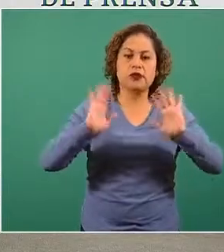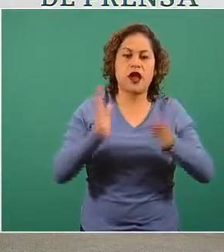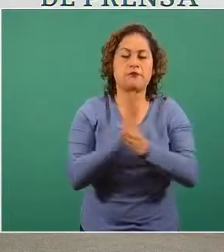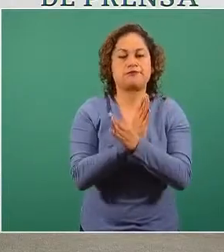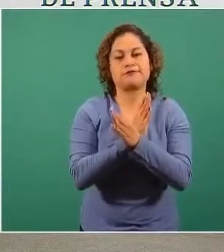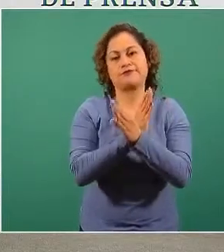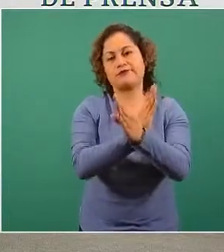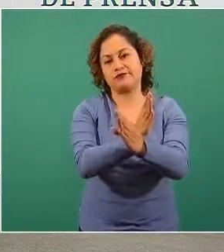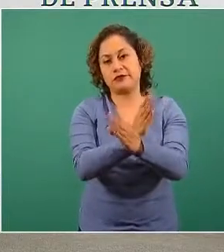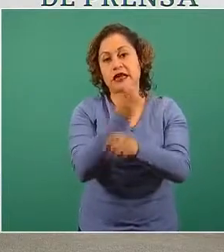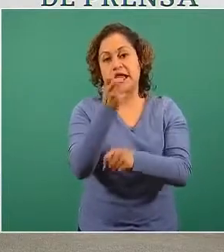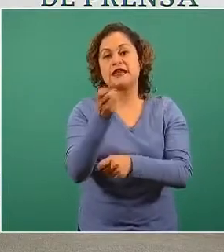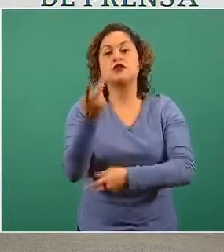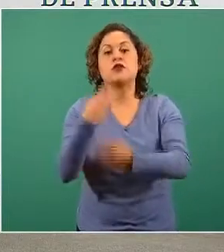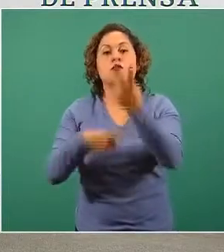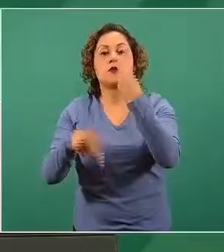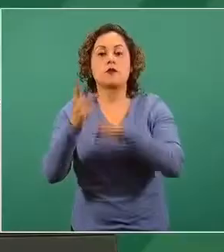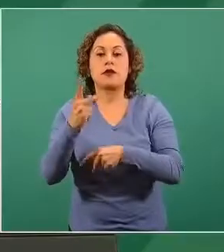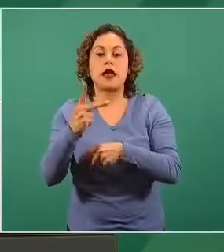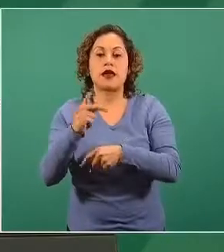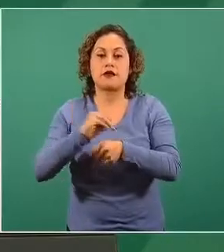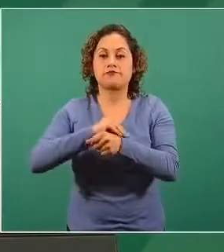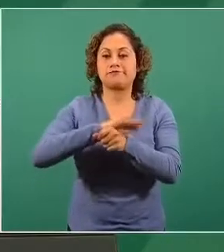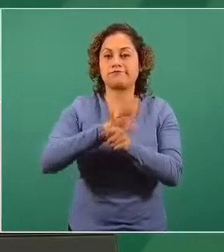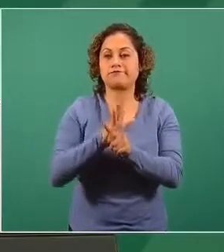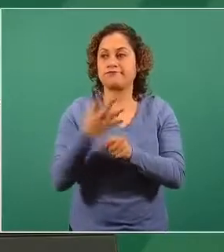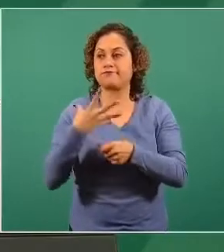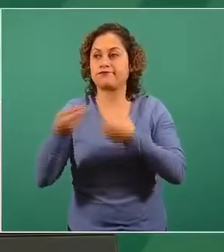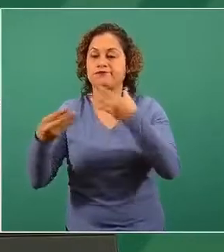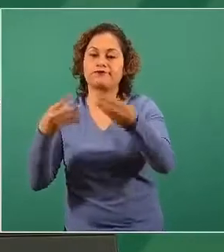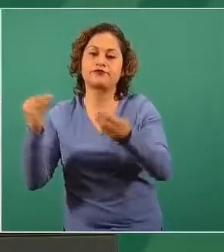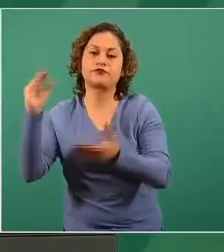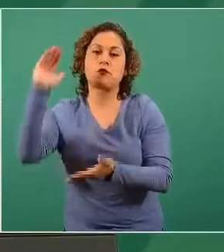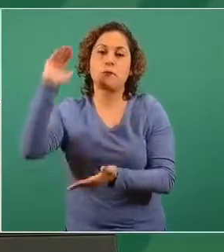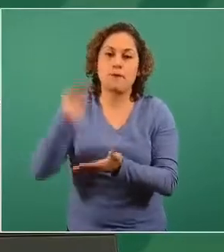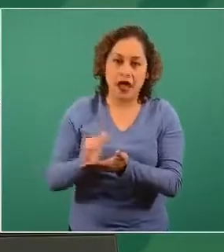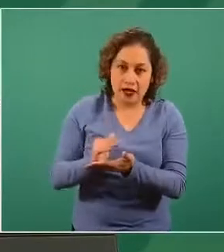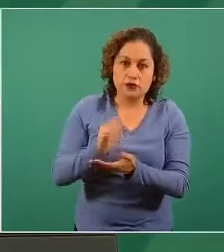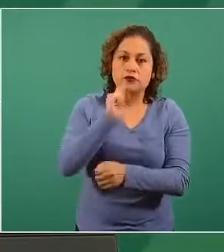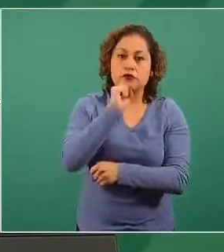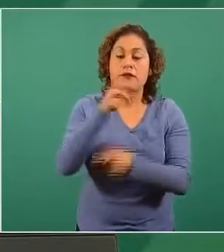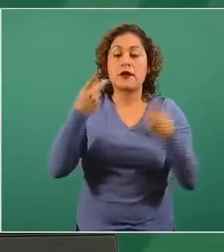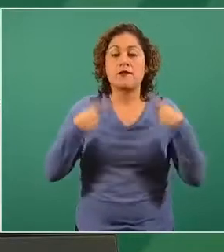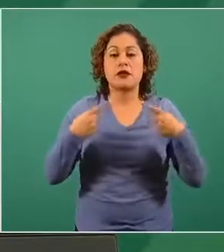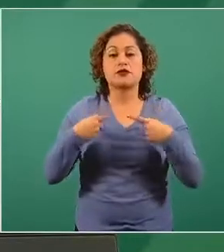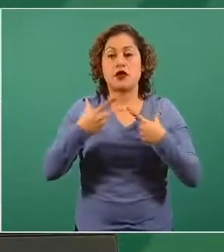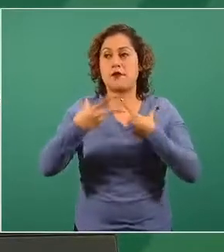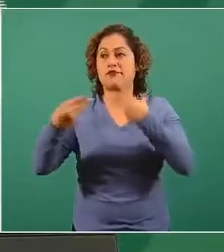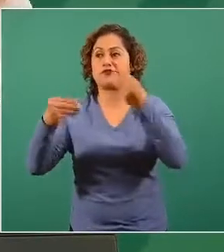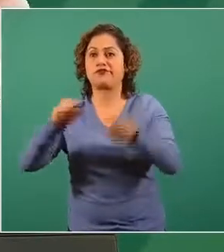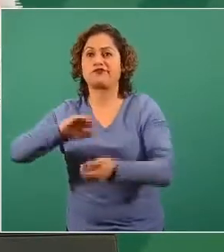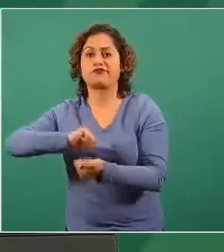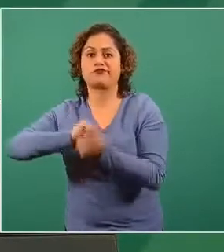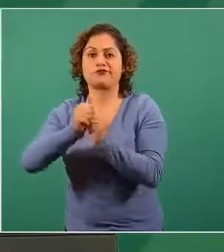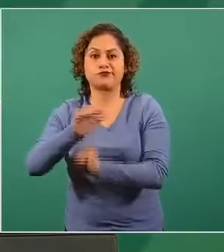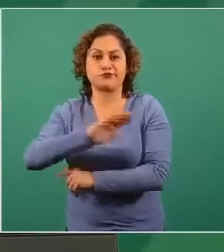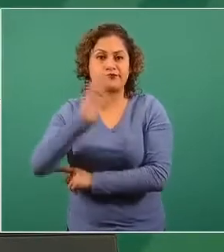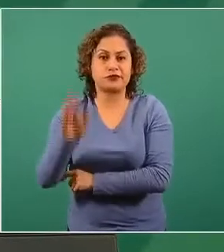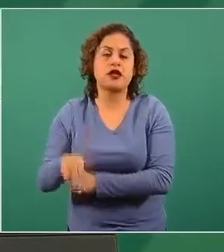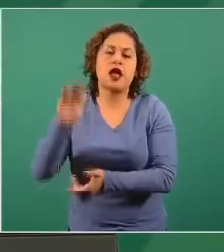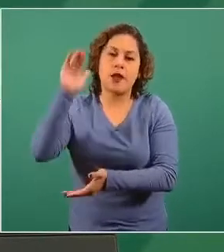reducir el 80% de las muy lamentables defunciones que han ocurrido. Esto significa